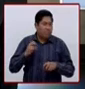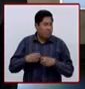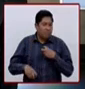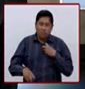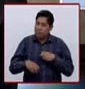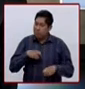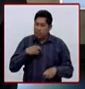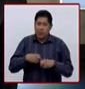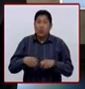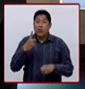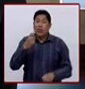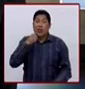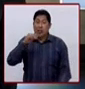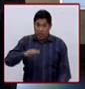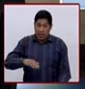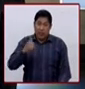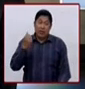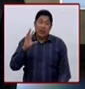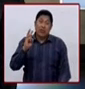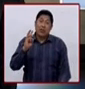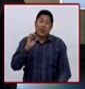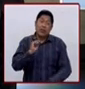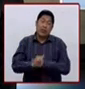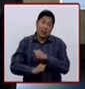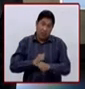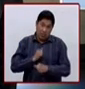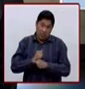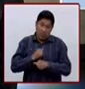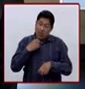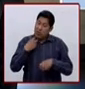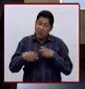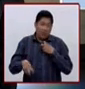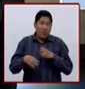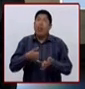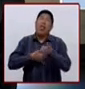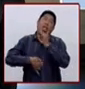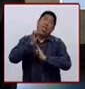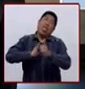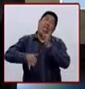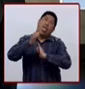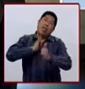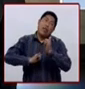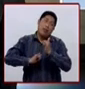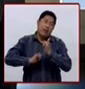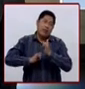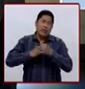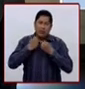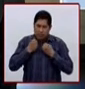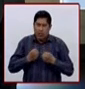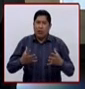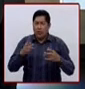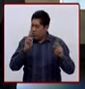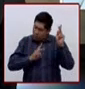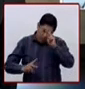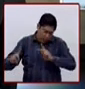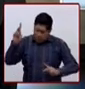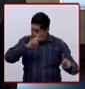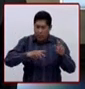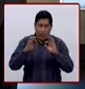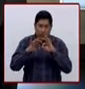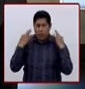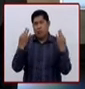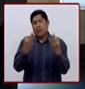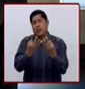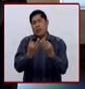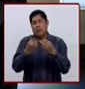donde una protagonista tiene 16 años y está con problemas de alcohol y está causando la preocupación de sus